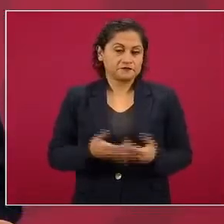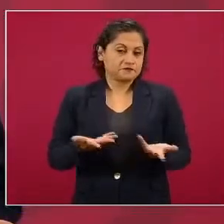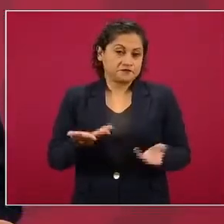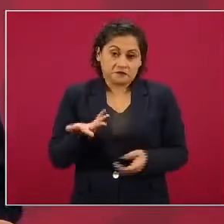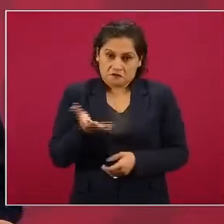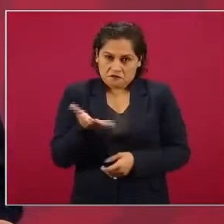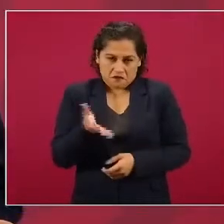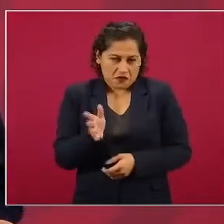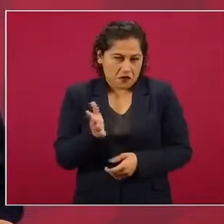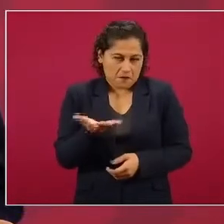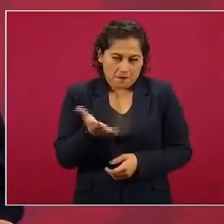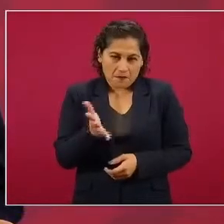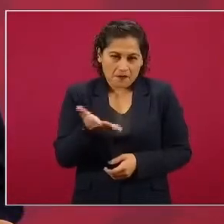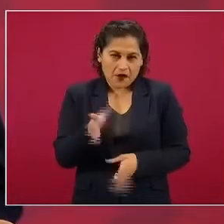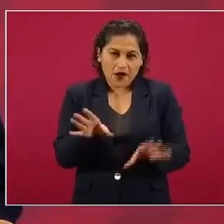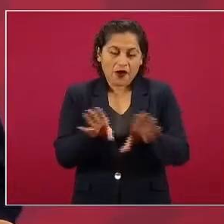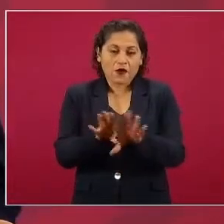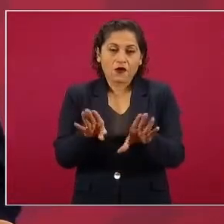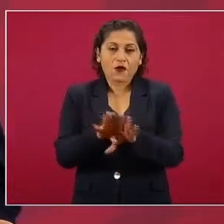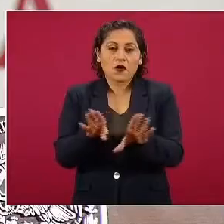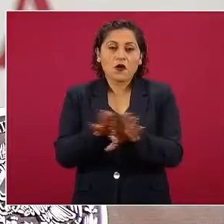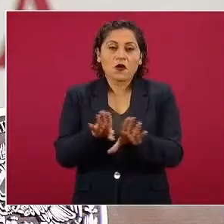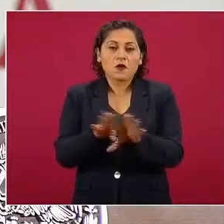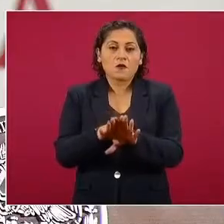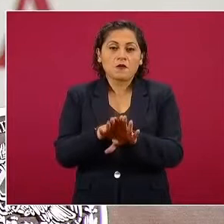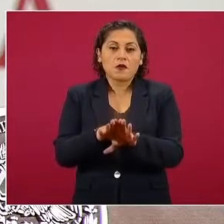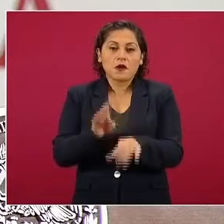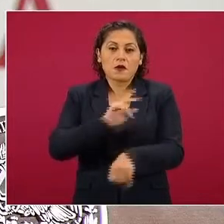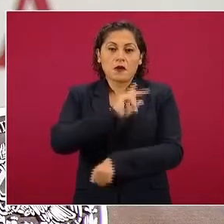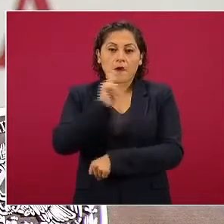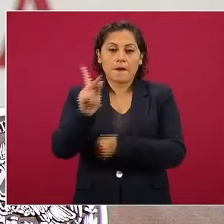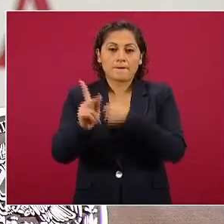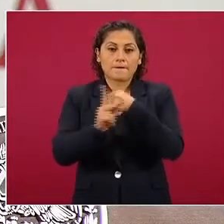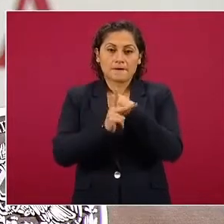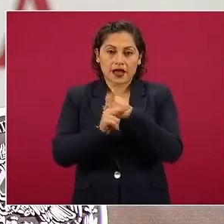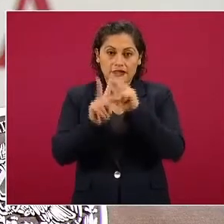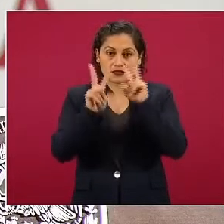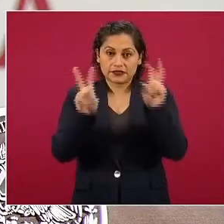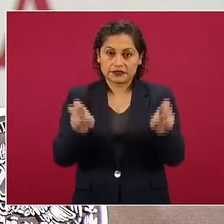sacar al país de la crisis económica.